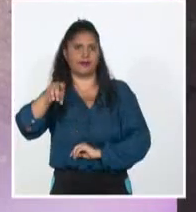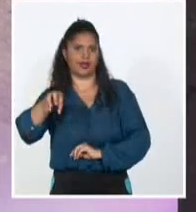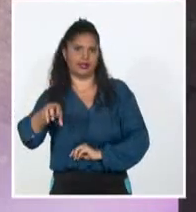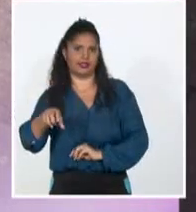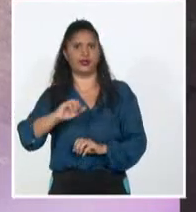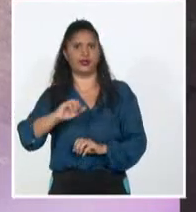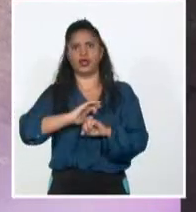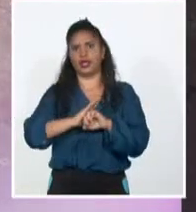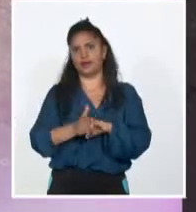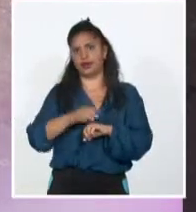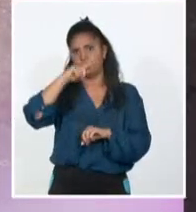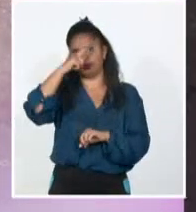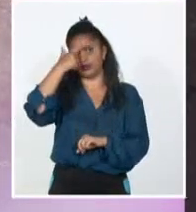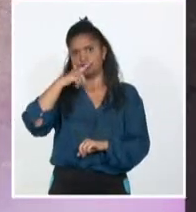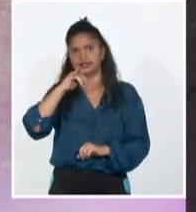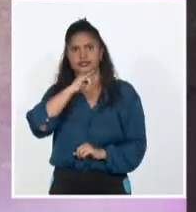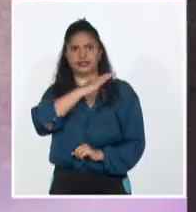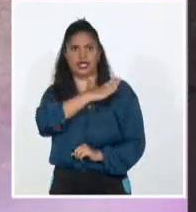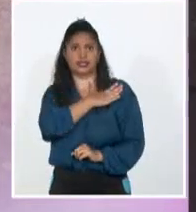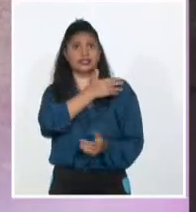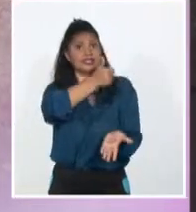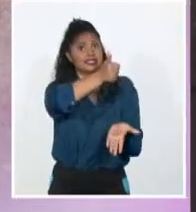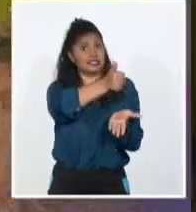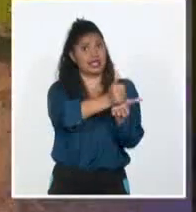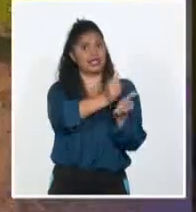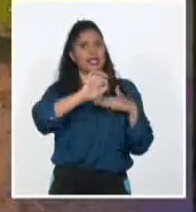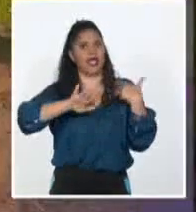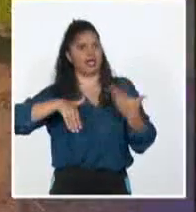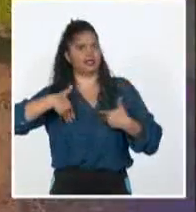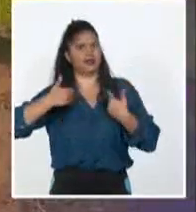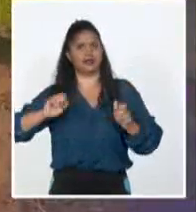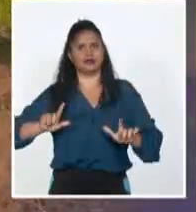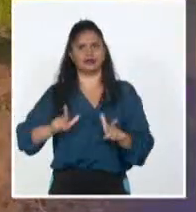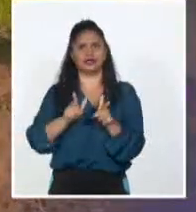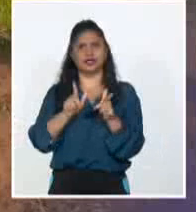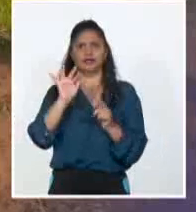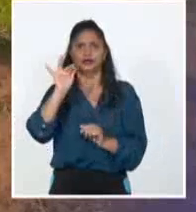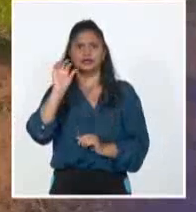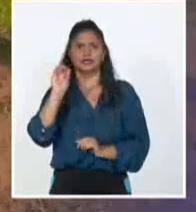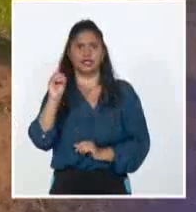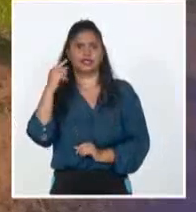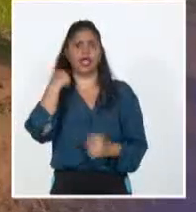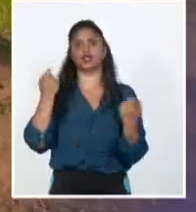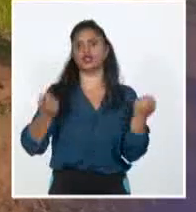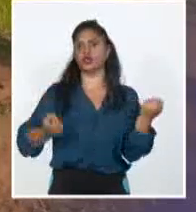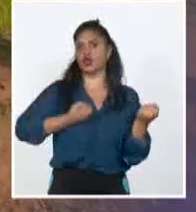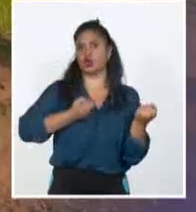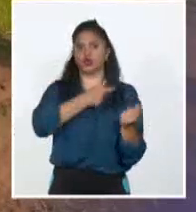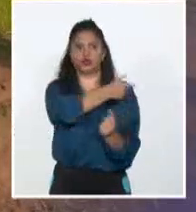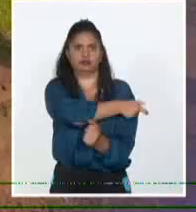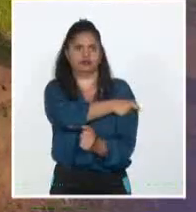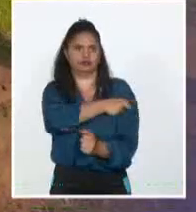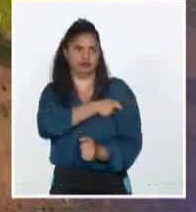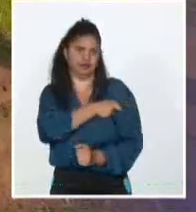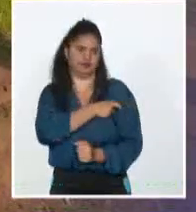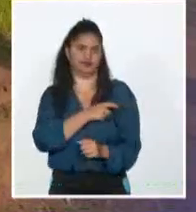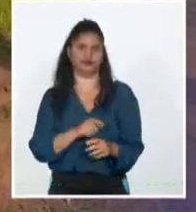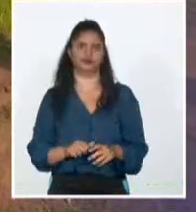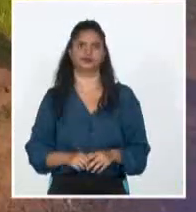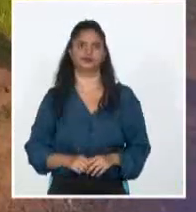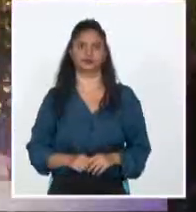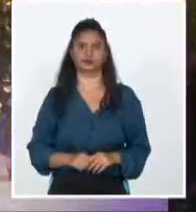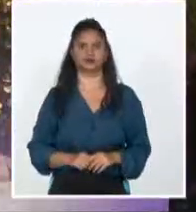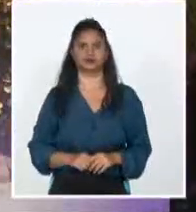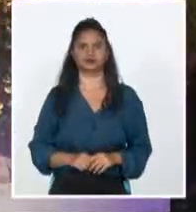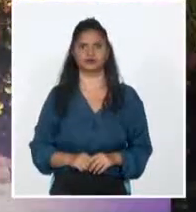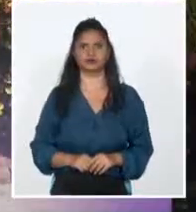que acogerá las actividades centrales en Vuelta Abajo por el aniversario 70 de los asaltos a los cuarteles Moncada y Carlos Manuel de Céspedes.